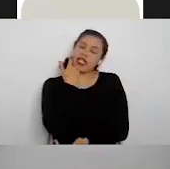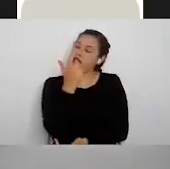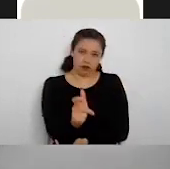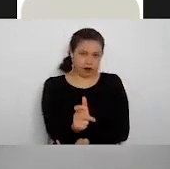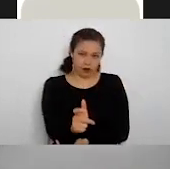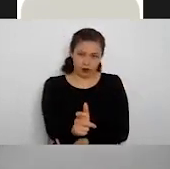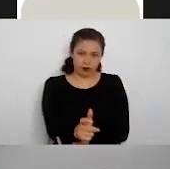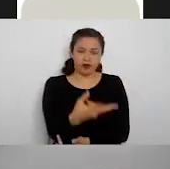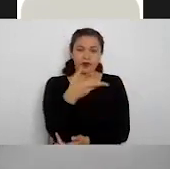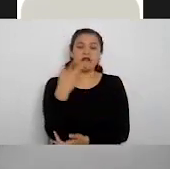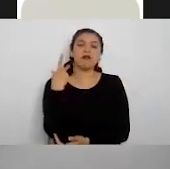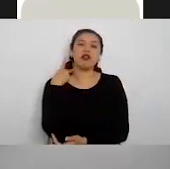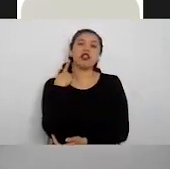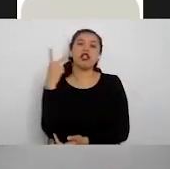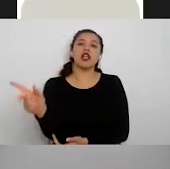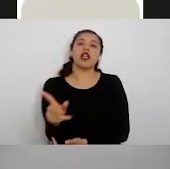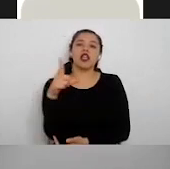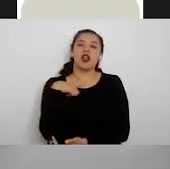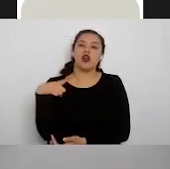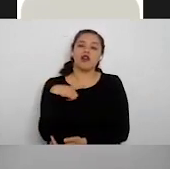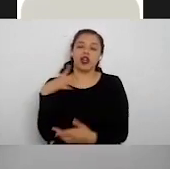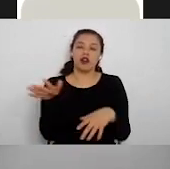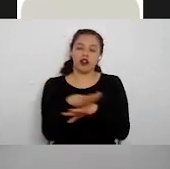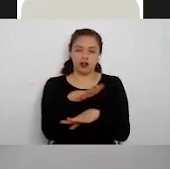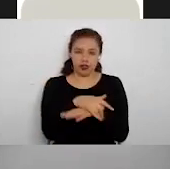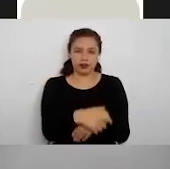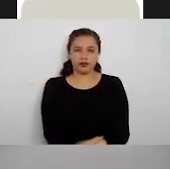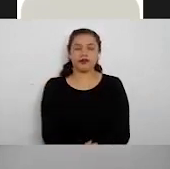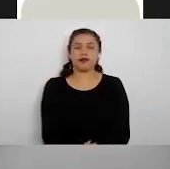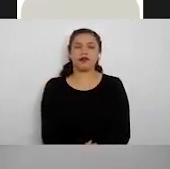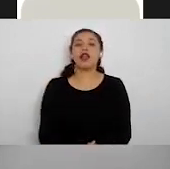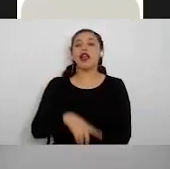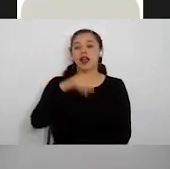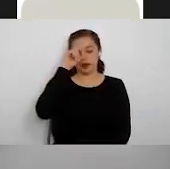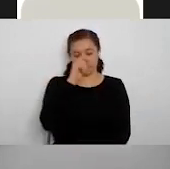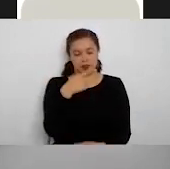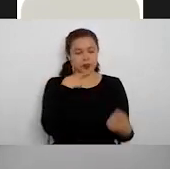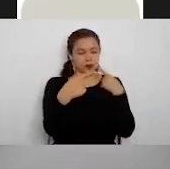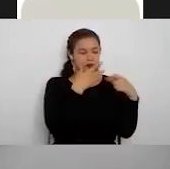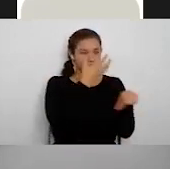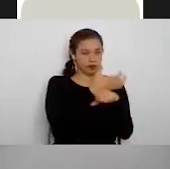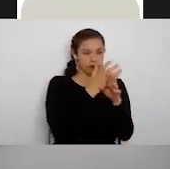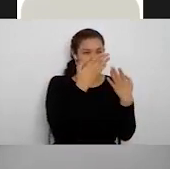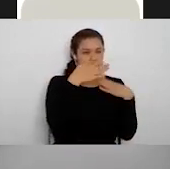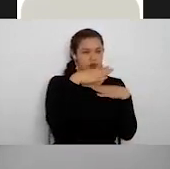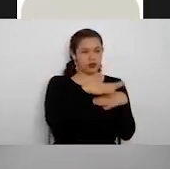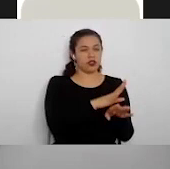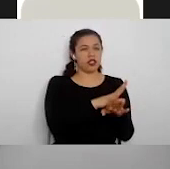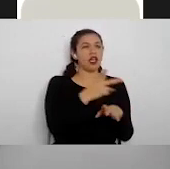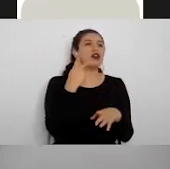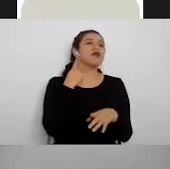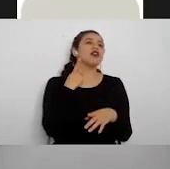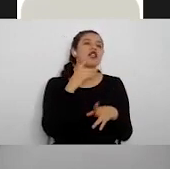los cambios de políticas públicas. También hay discusiones con Estados Unidos sobre la política migratoria, por ejemplo,